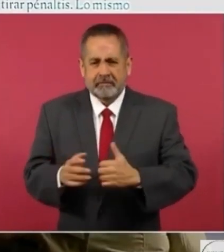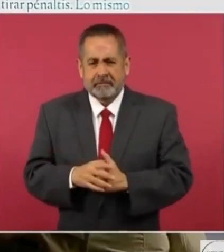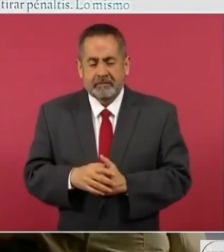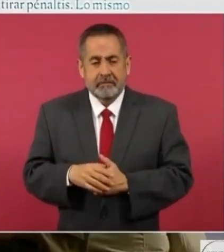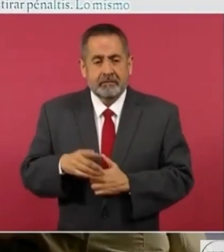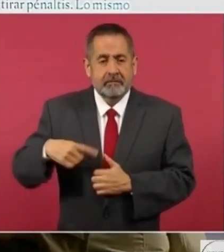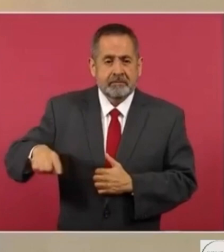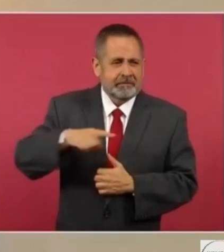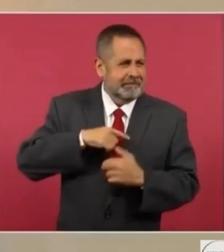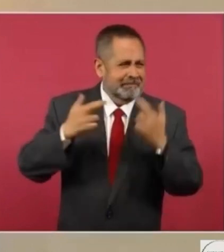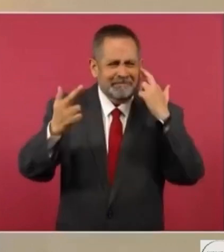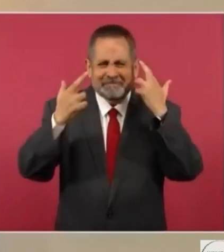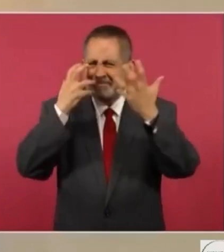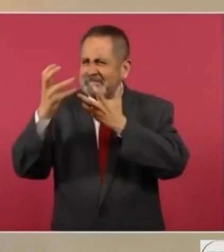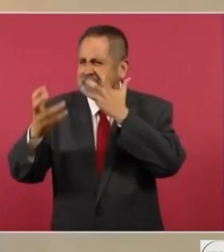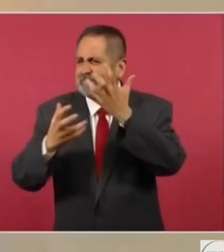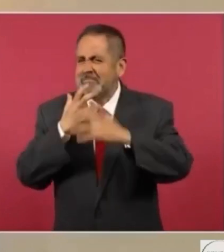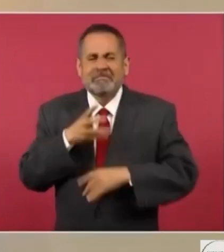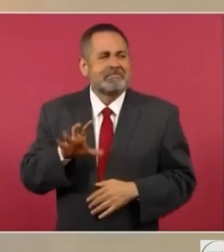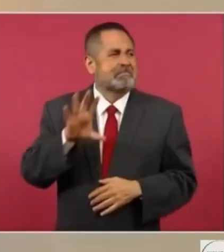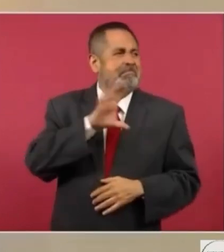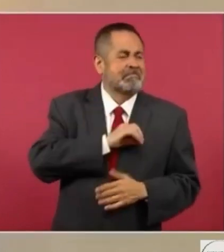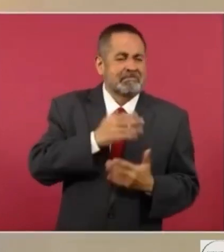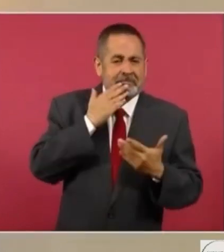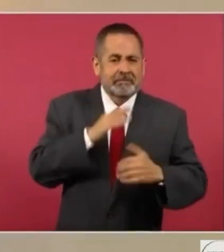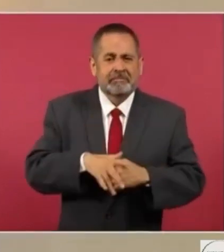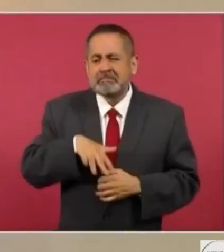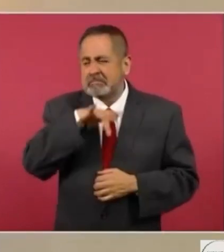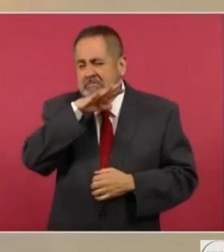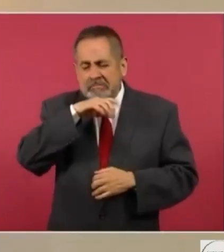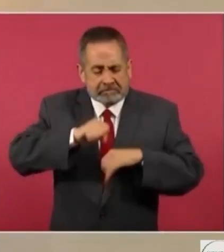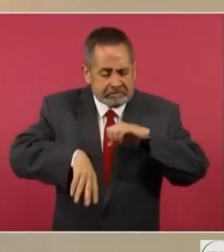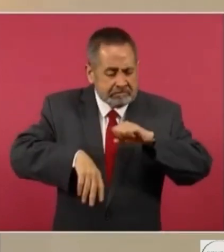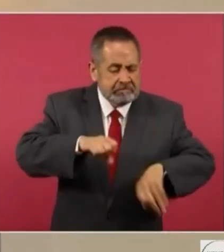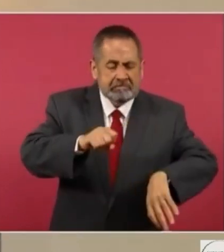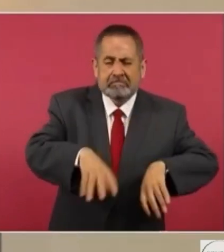idolatra el ruido, tira basura,